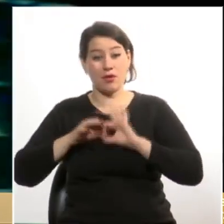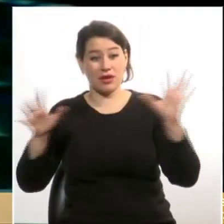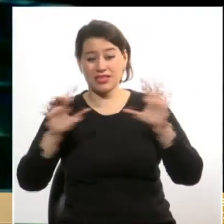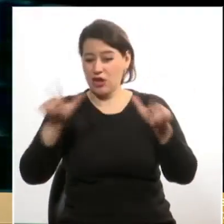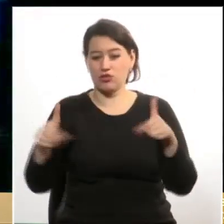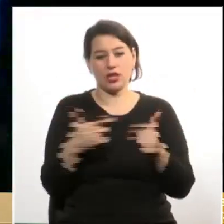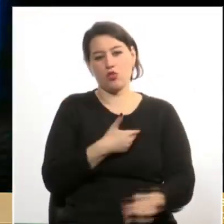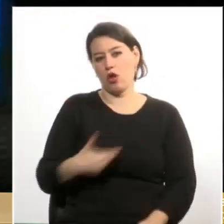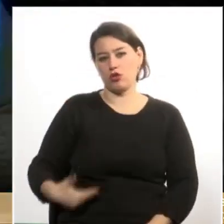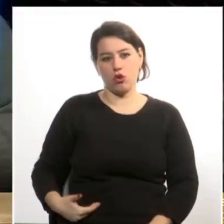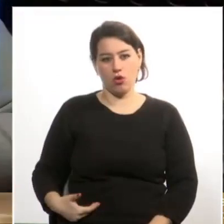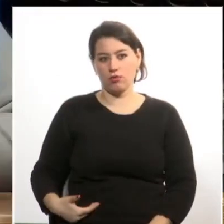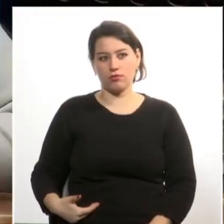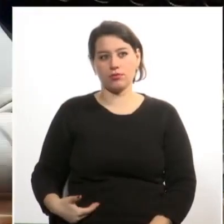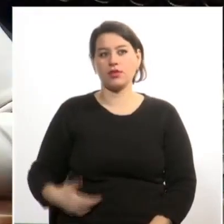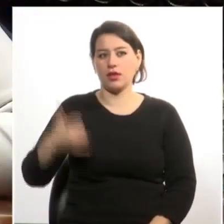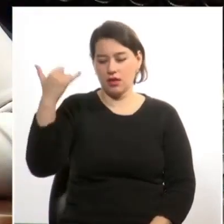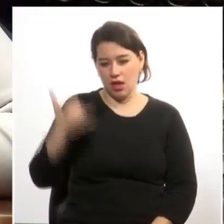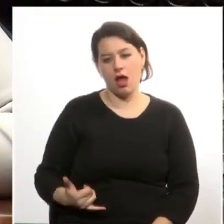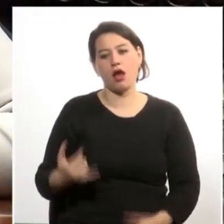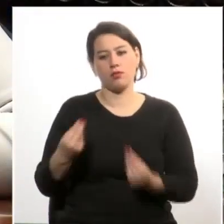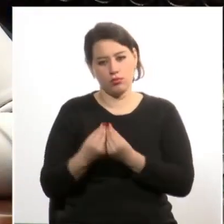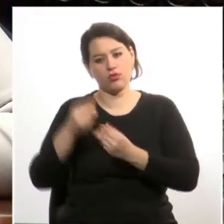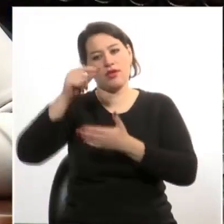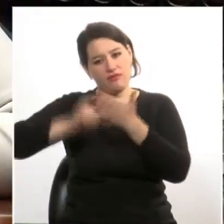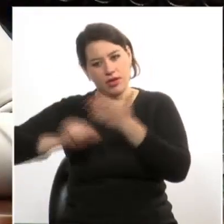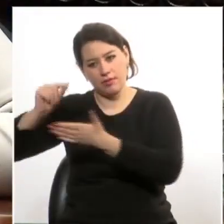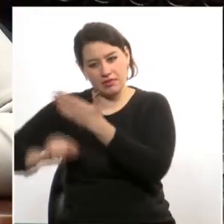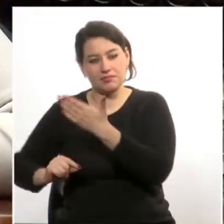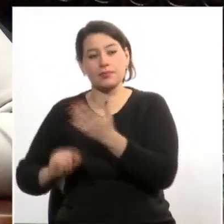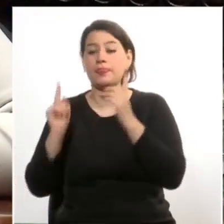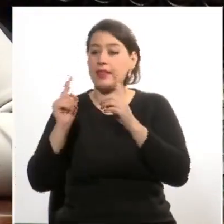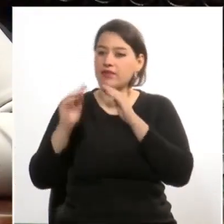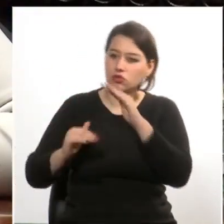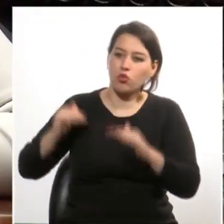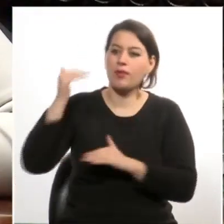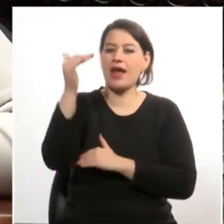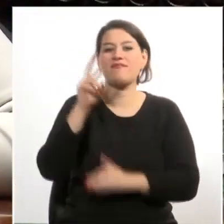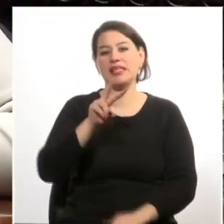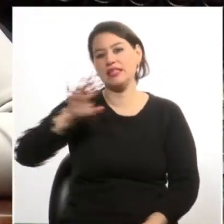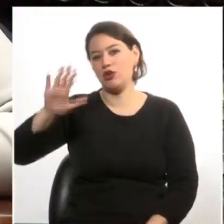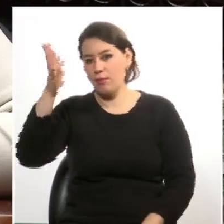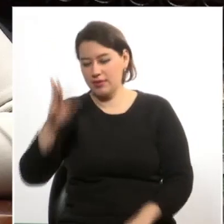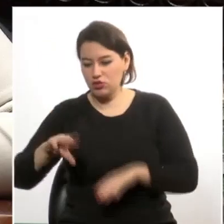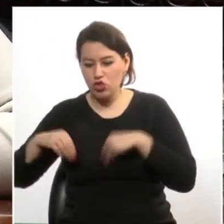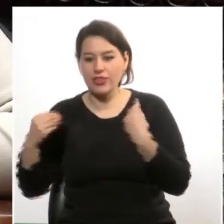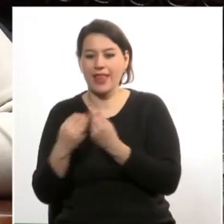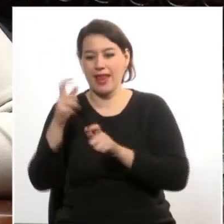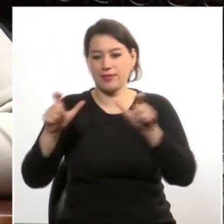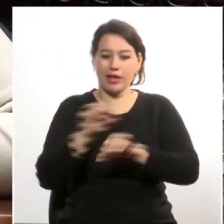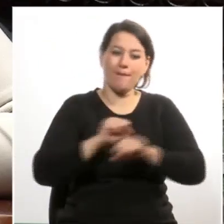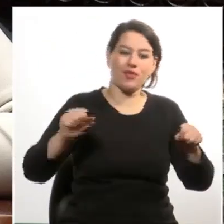tiene dueño y hay suficientes firmas. Había que superar el 25% del padrón